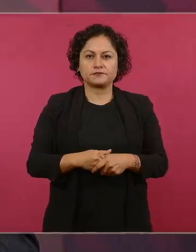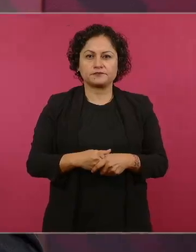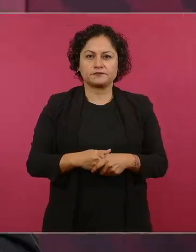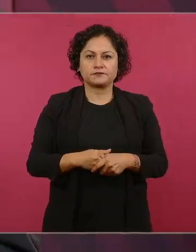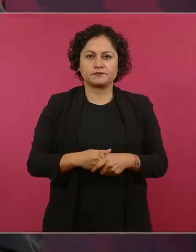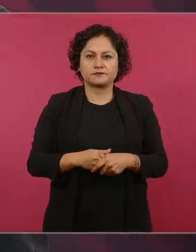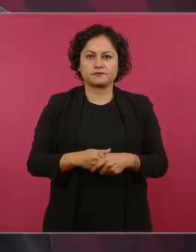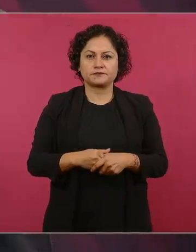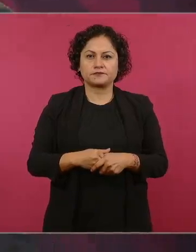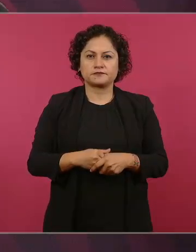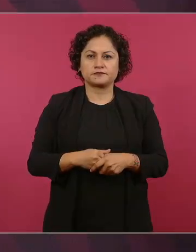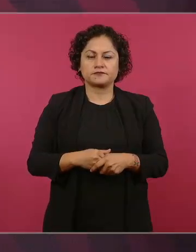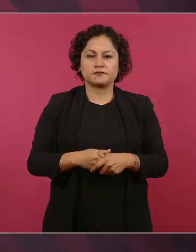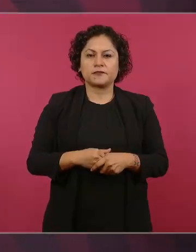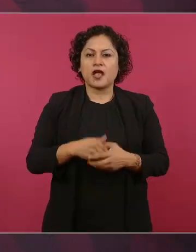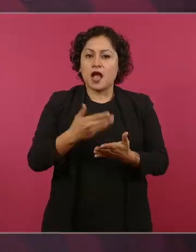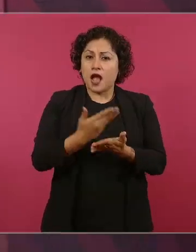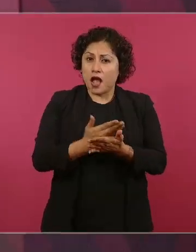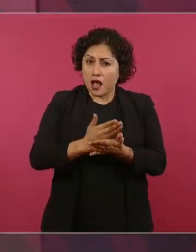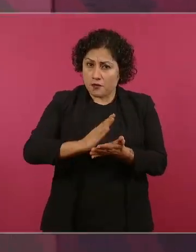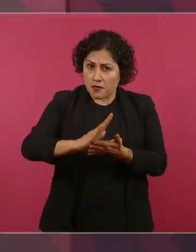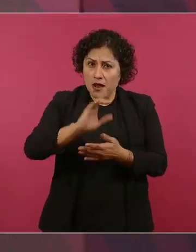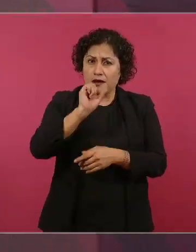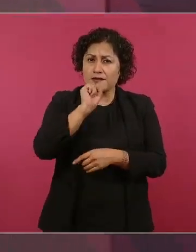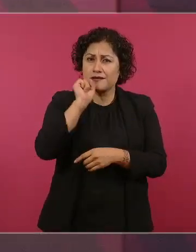intervenir militarmente